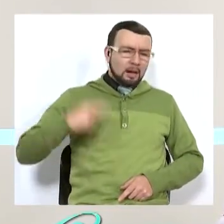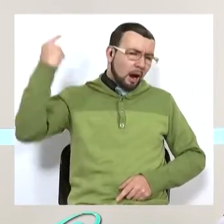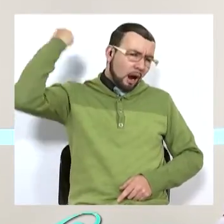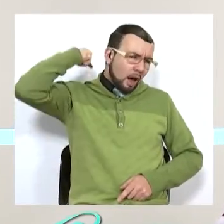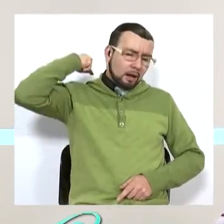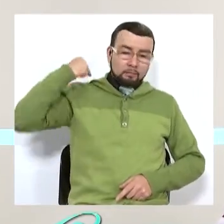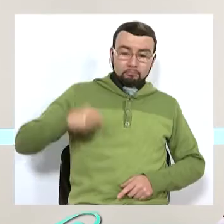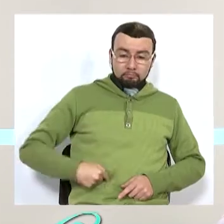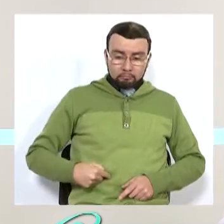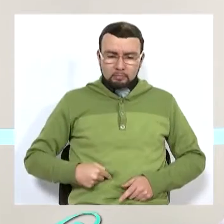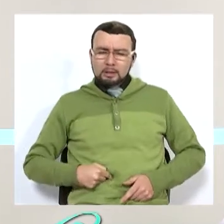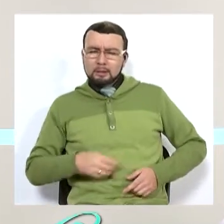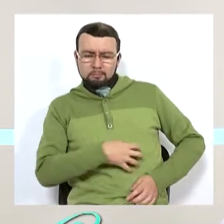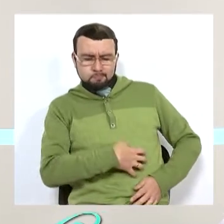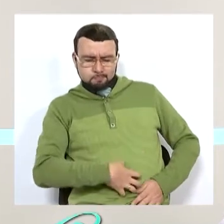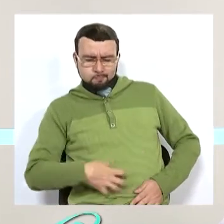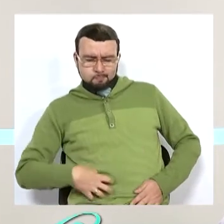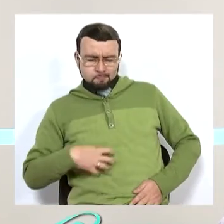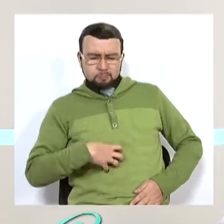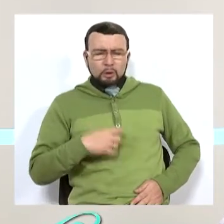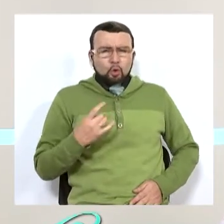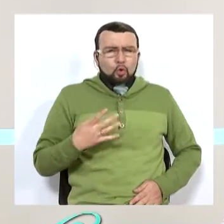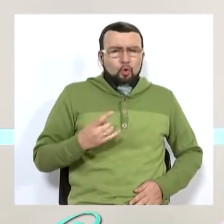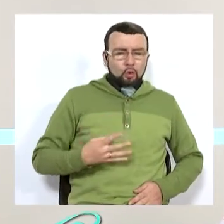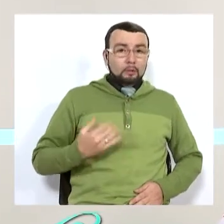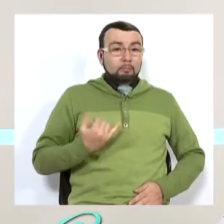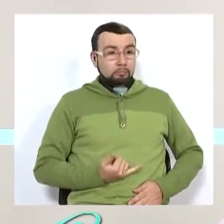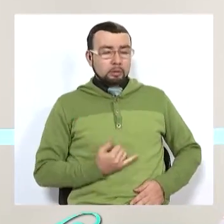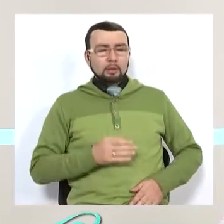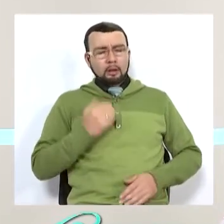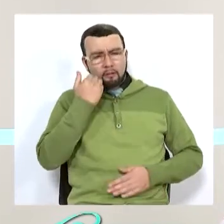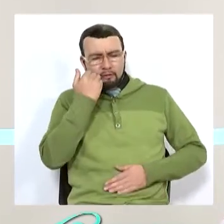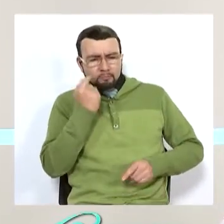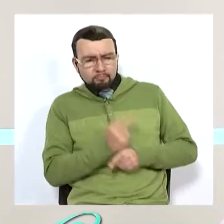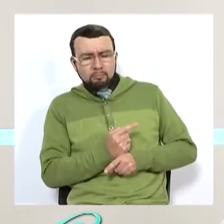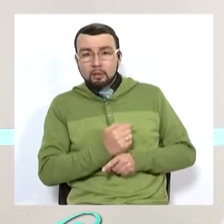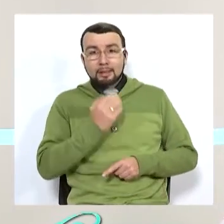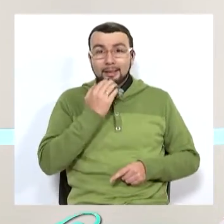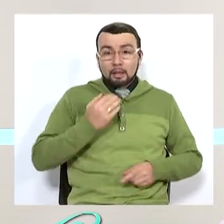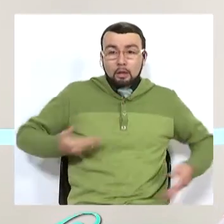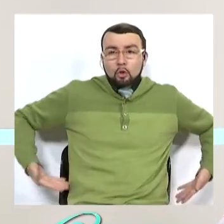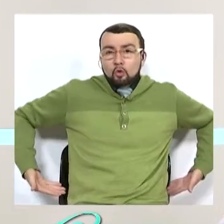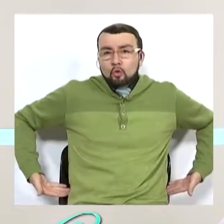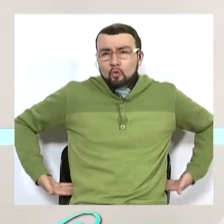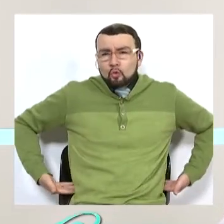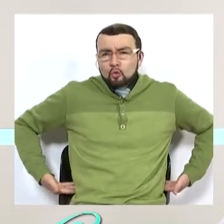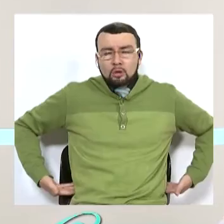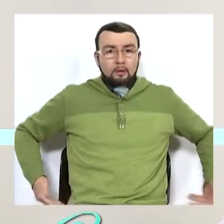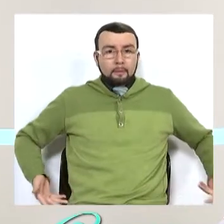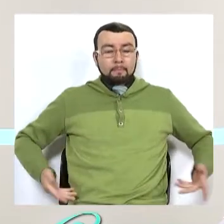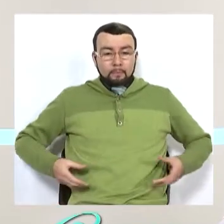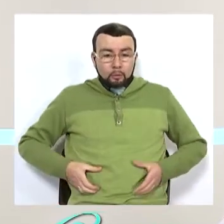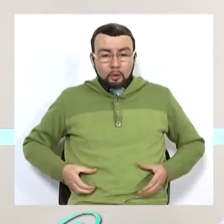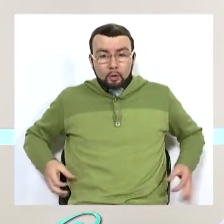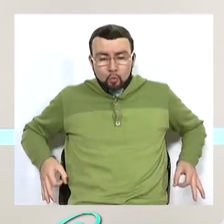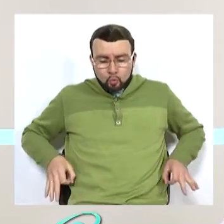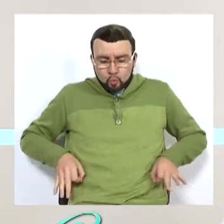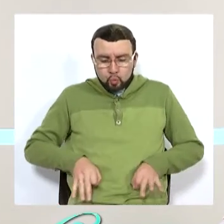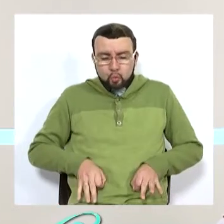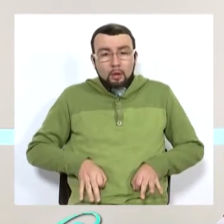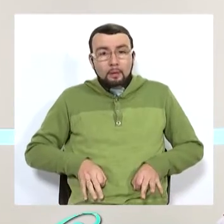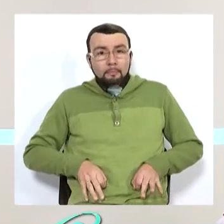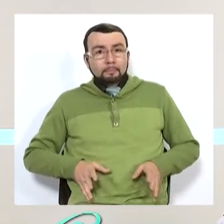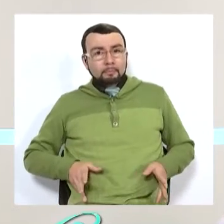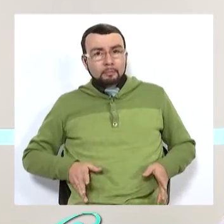estructuras de mucha importancia que son causantes también de patología. Allí tenemos los riñones, los ureteres,